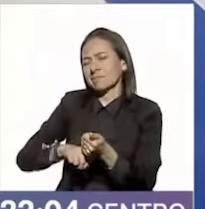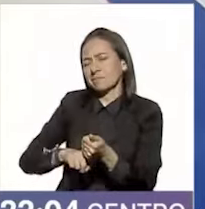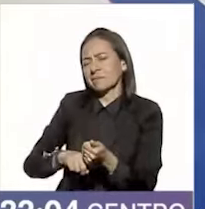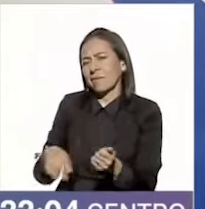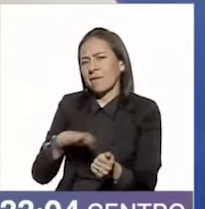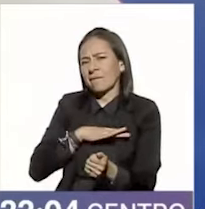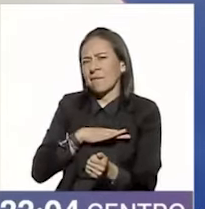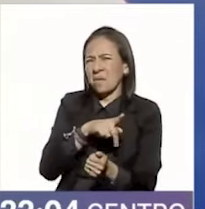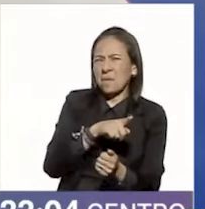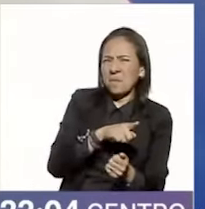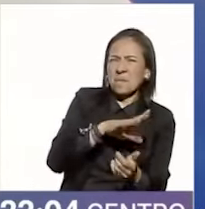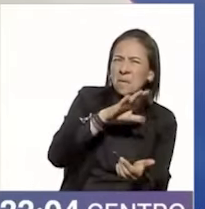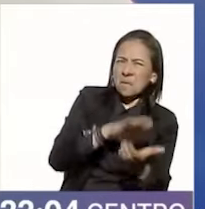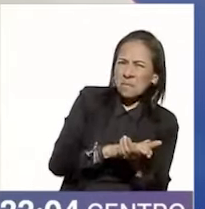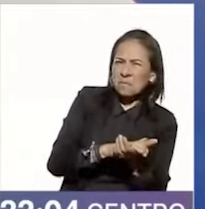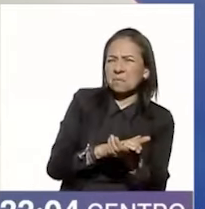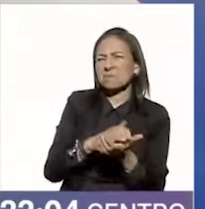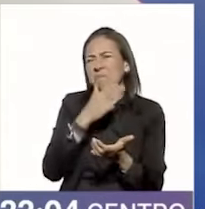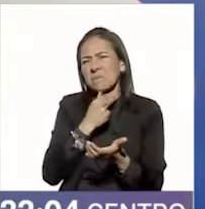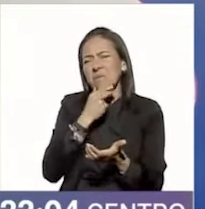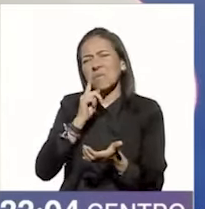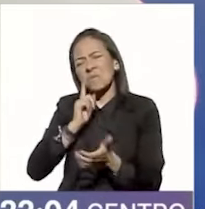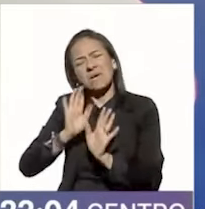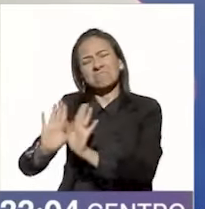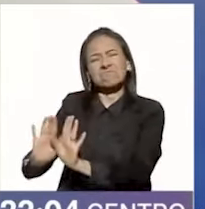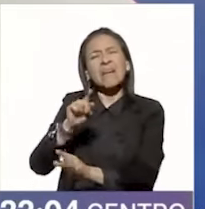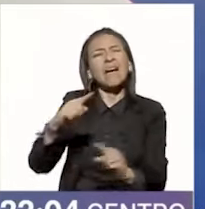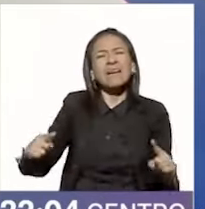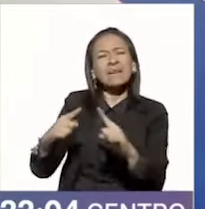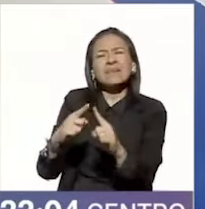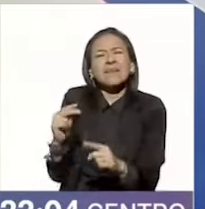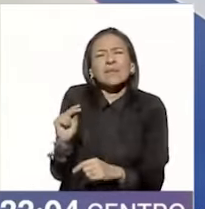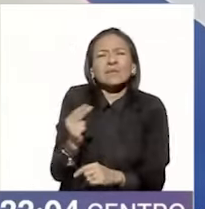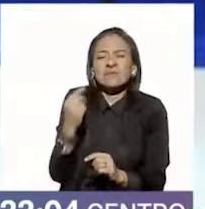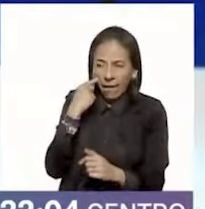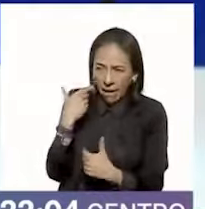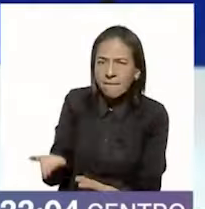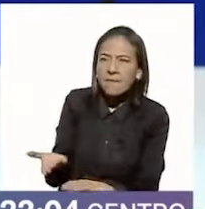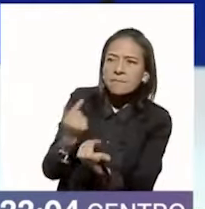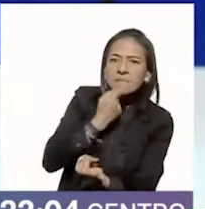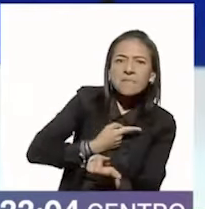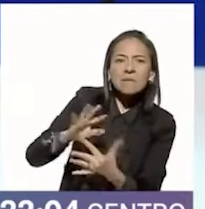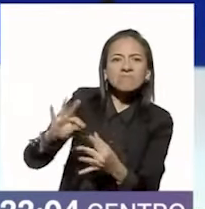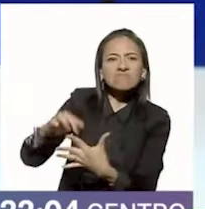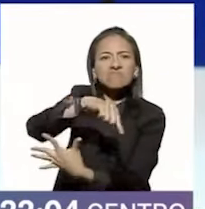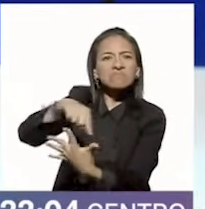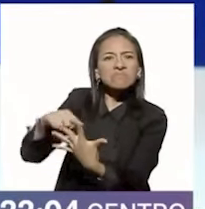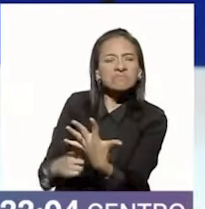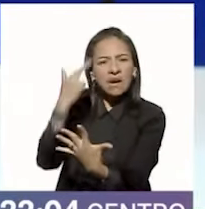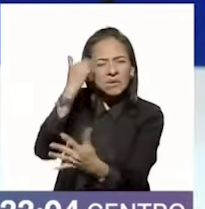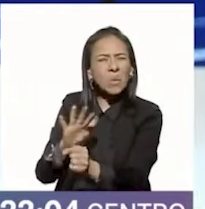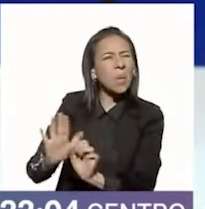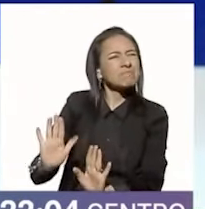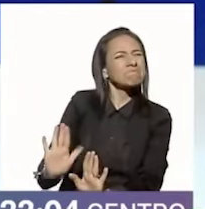a la Iglesia yo creo que no hay que confrontarla, porque si la confrontas, articula un vector que lo